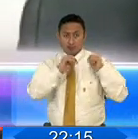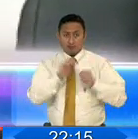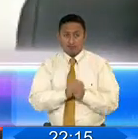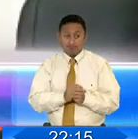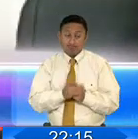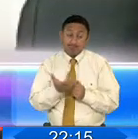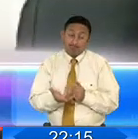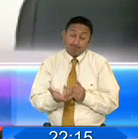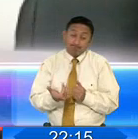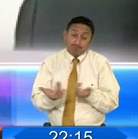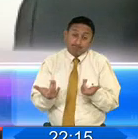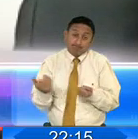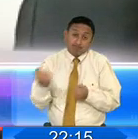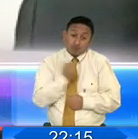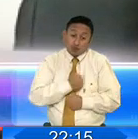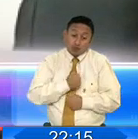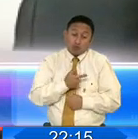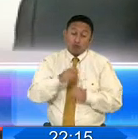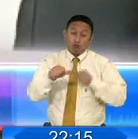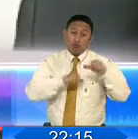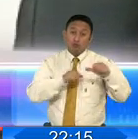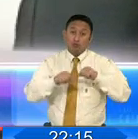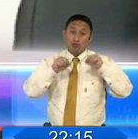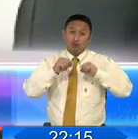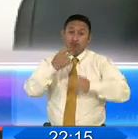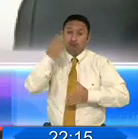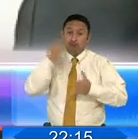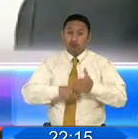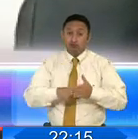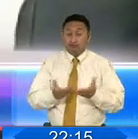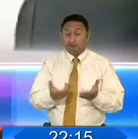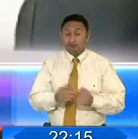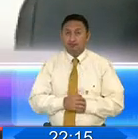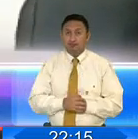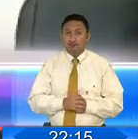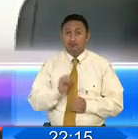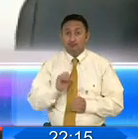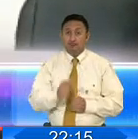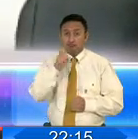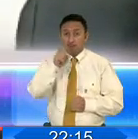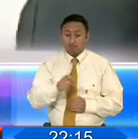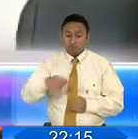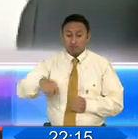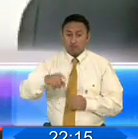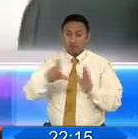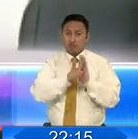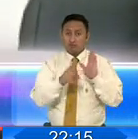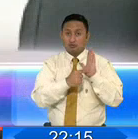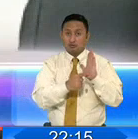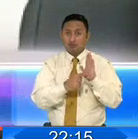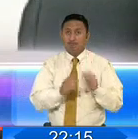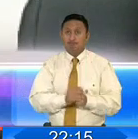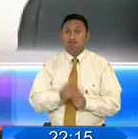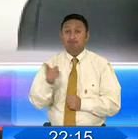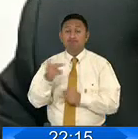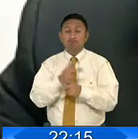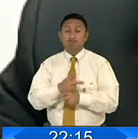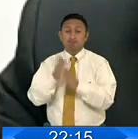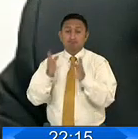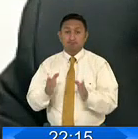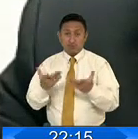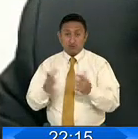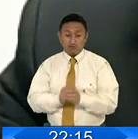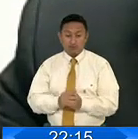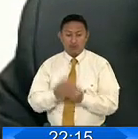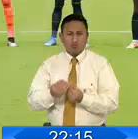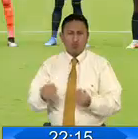seguirse las acciones administrativas o las sanciones que sean pertinentes. Vamos a exigir que se cumpla con la ley. Este concejal dice que ya se ha solicitado